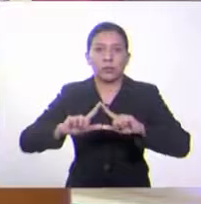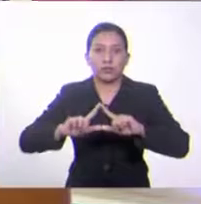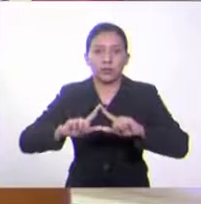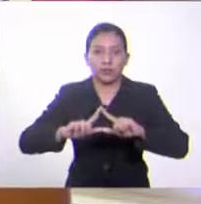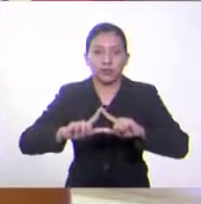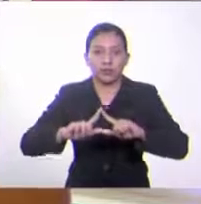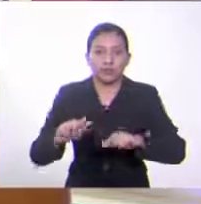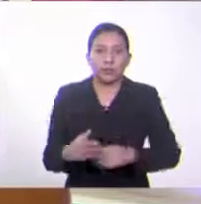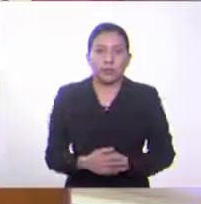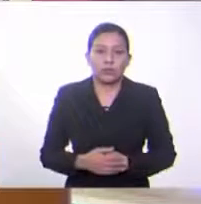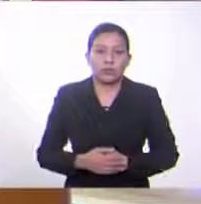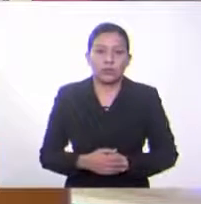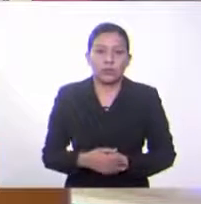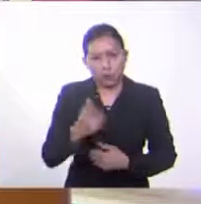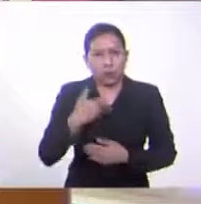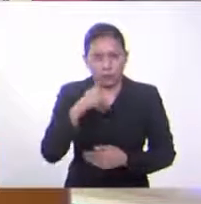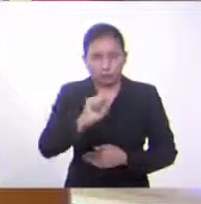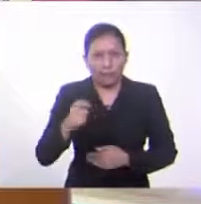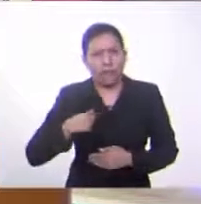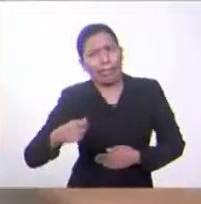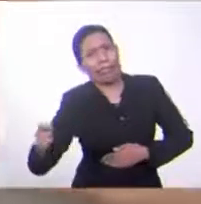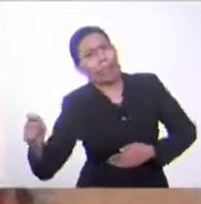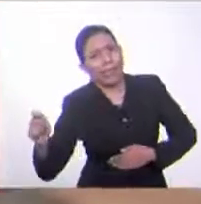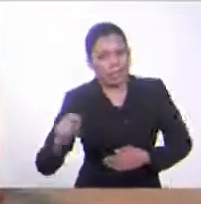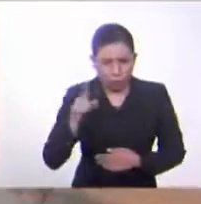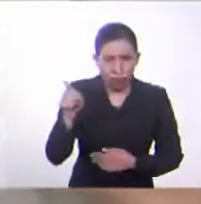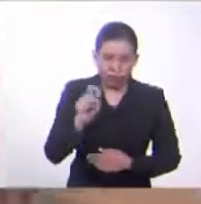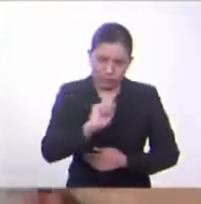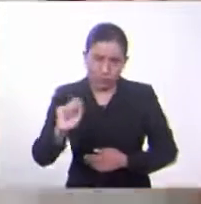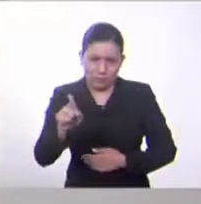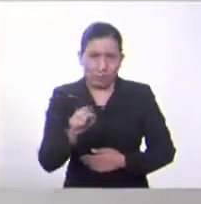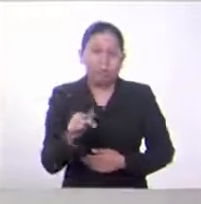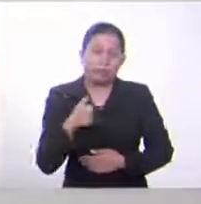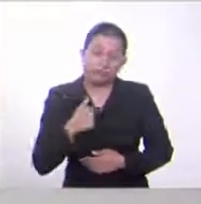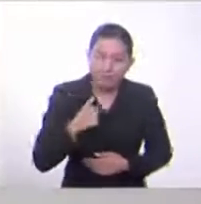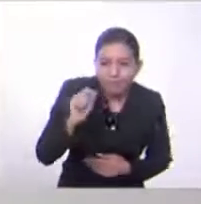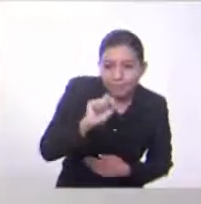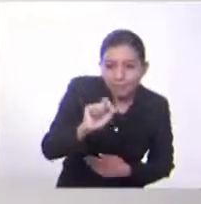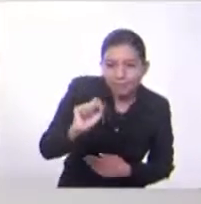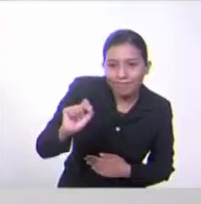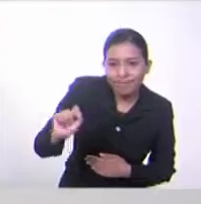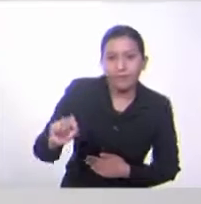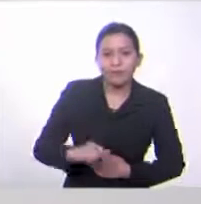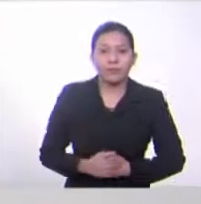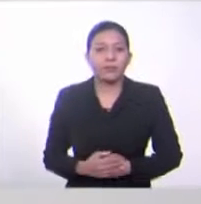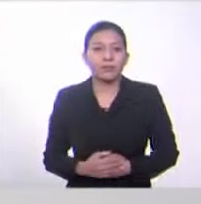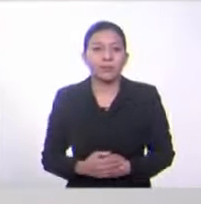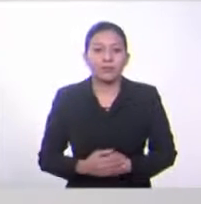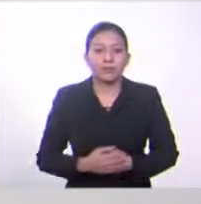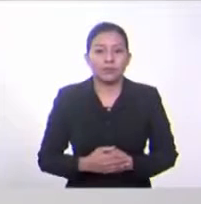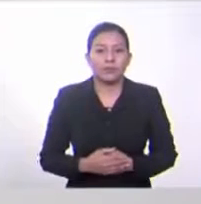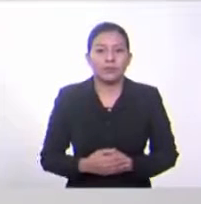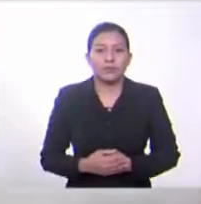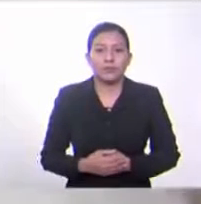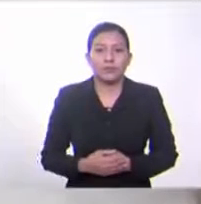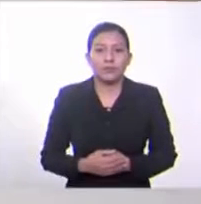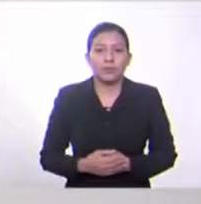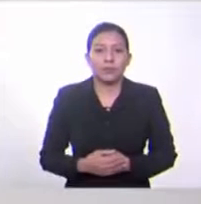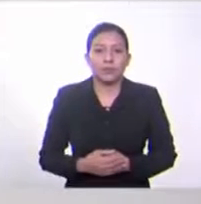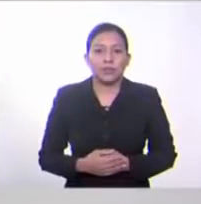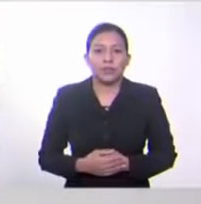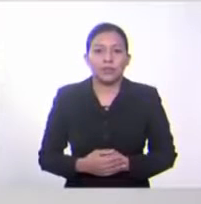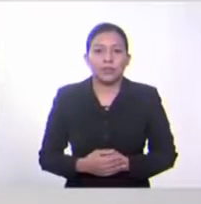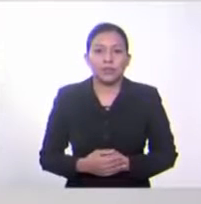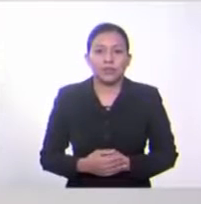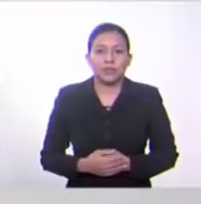escríbelo porque ya me queda muy lejos. Eso veo. De A, C. C. Pero este no era el que